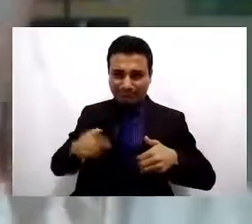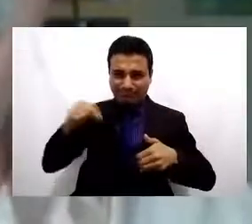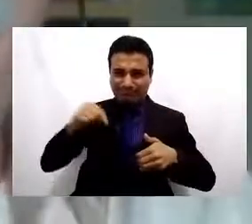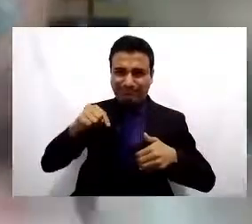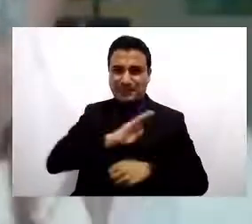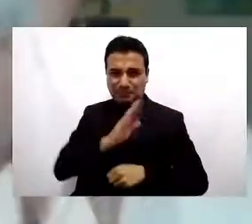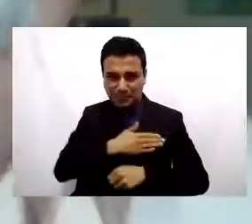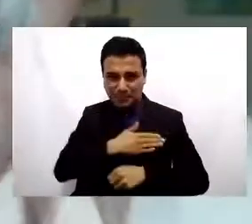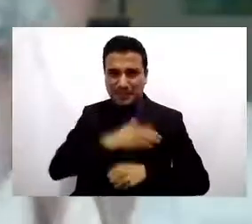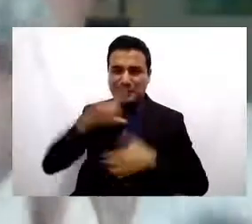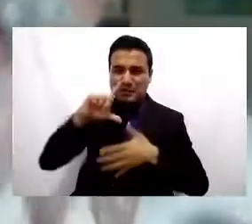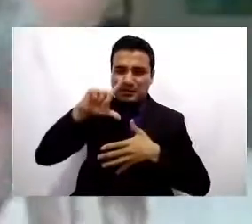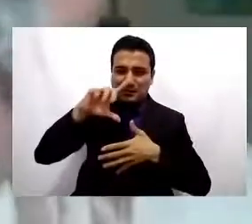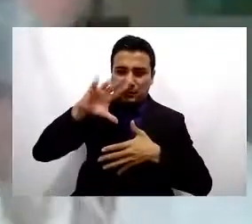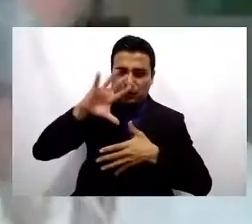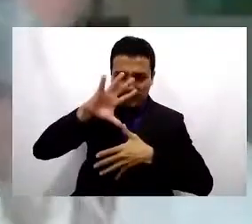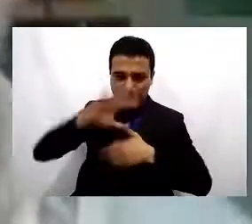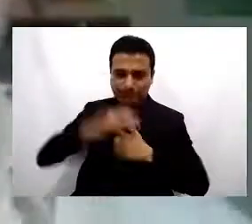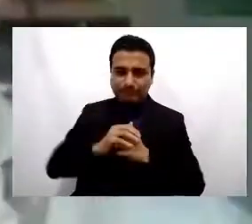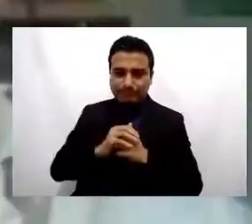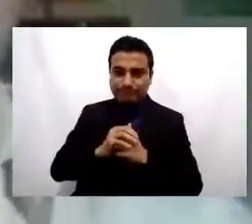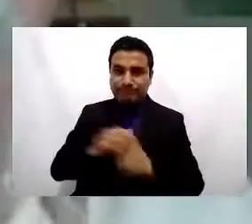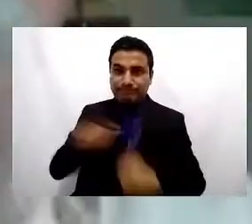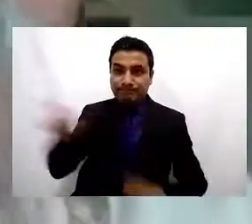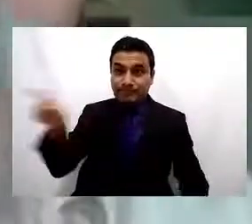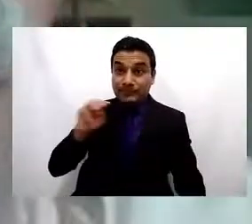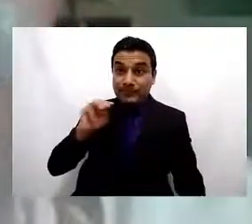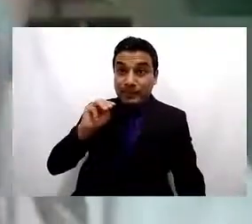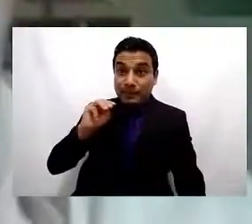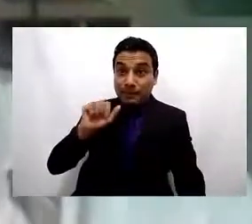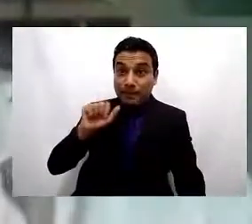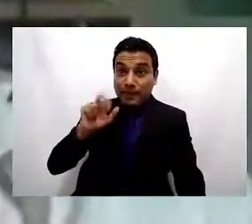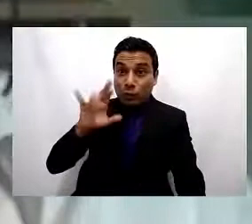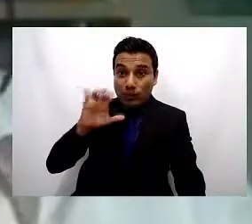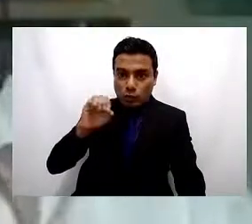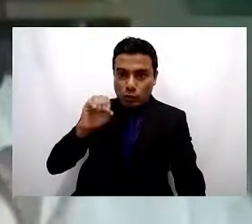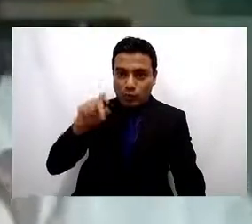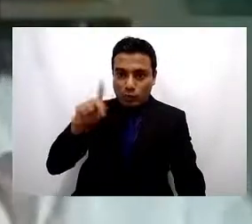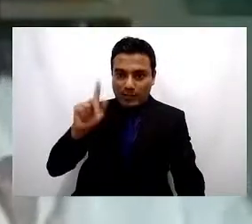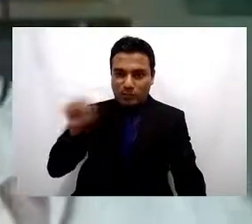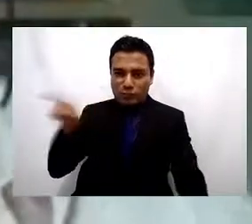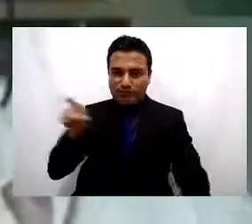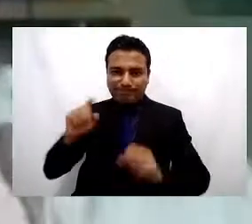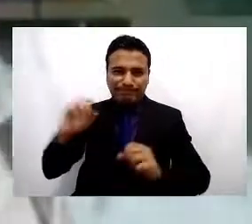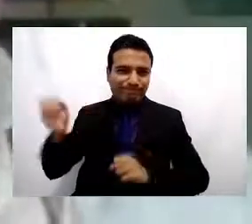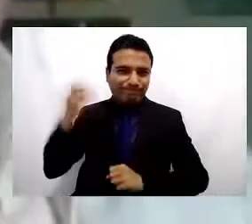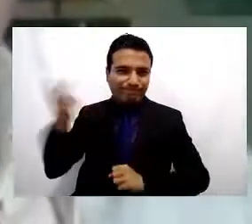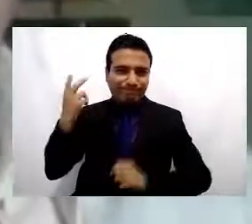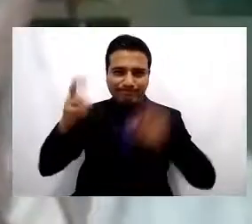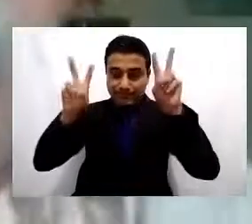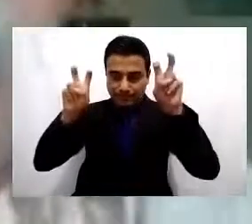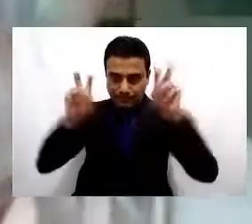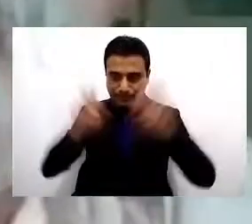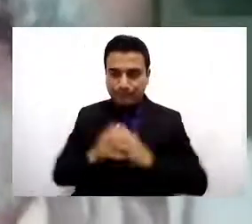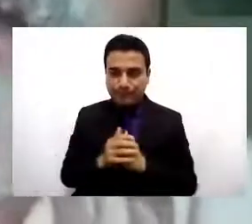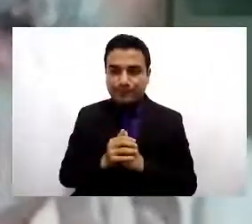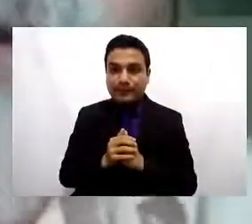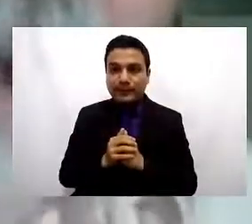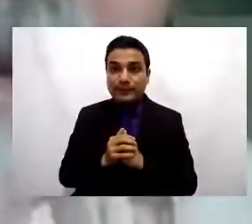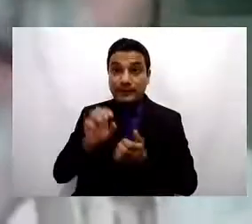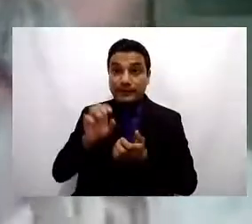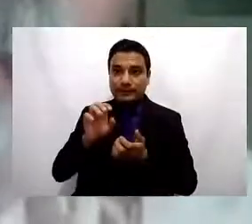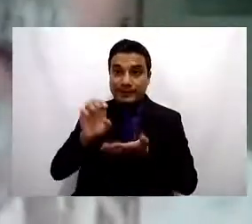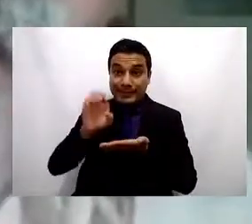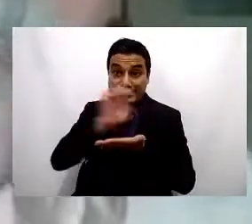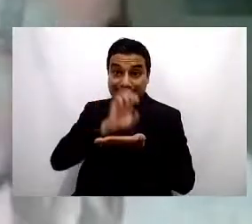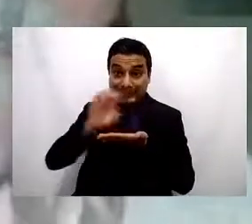Y lo escuchamos a Mauricio Cartún, el título de su conferencia es La escena piensa. Muchas